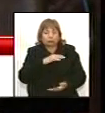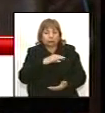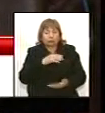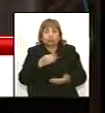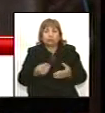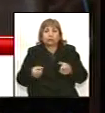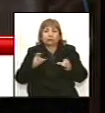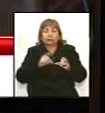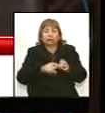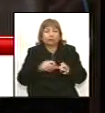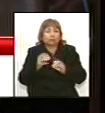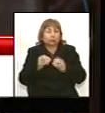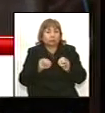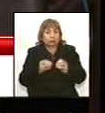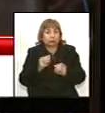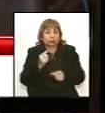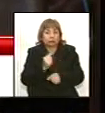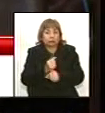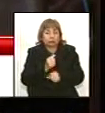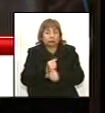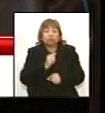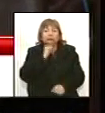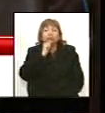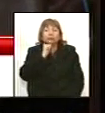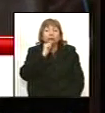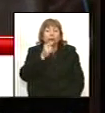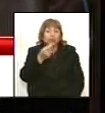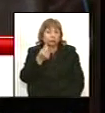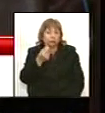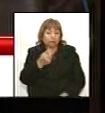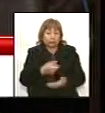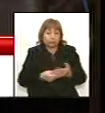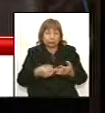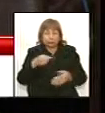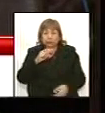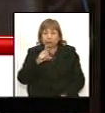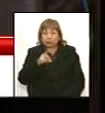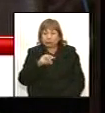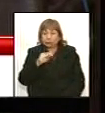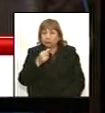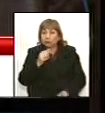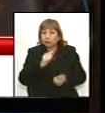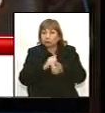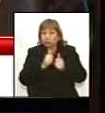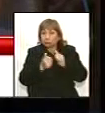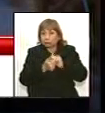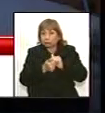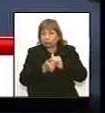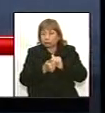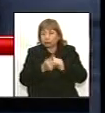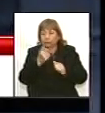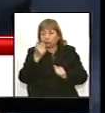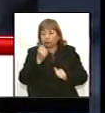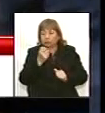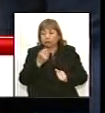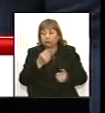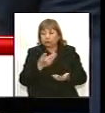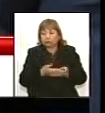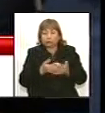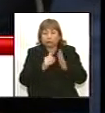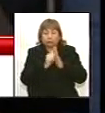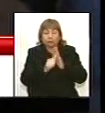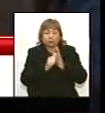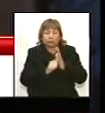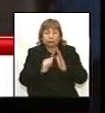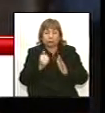reincorporación o reubicación laboral por falta de plaza presupuestada vacante y que cambien de opción por la compensación económica prevista en el artículo